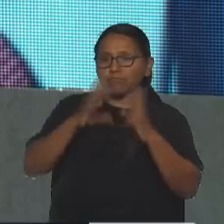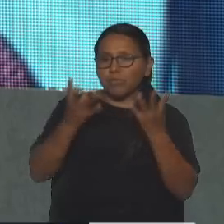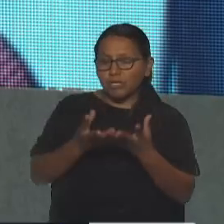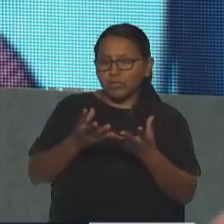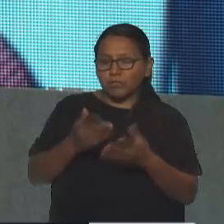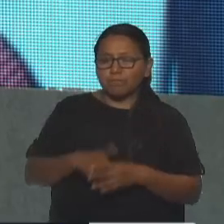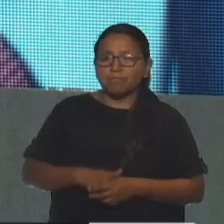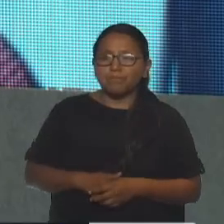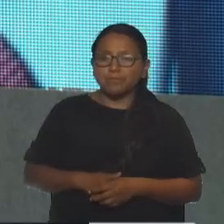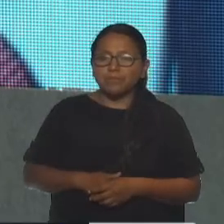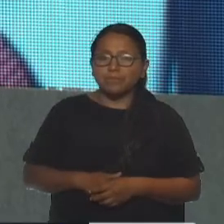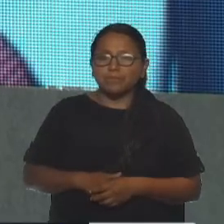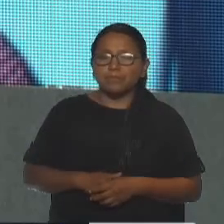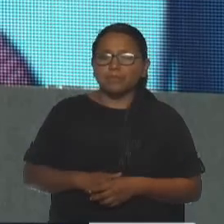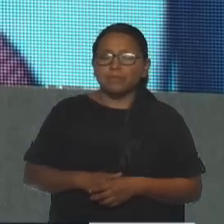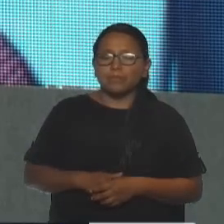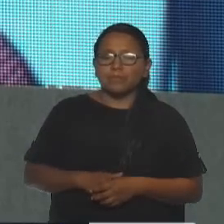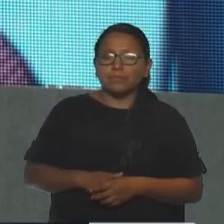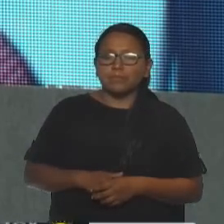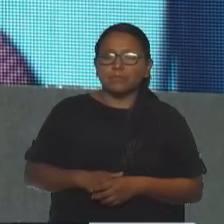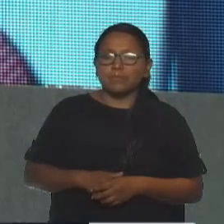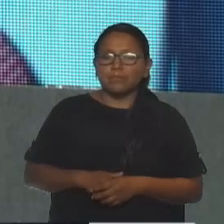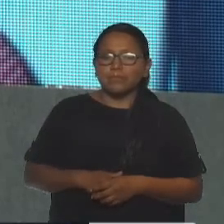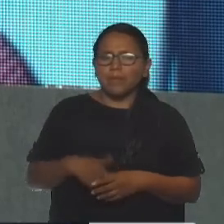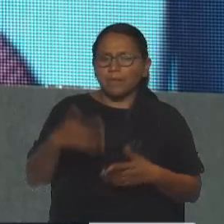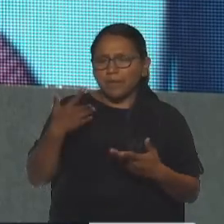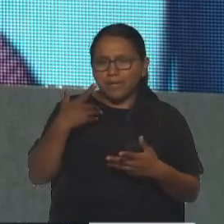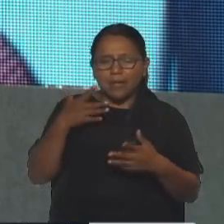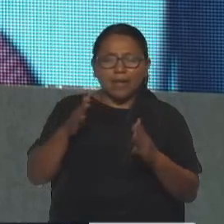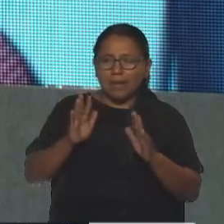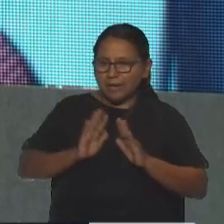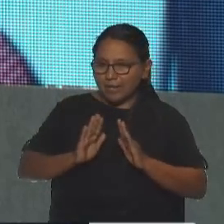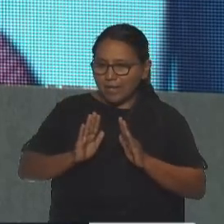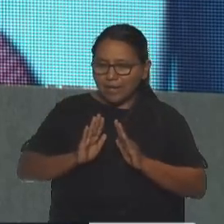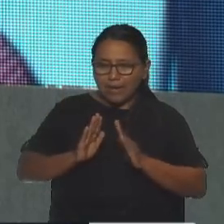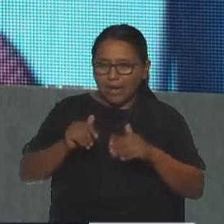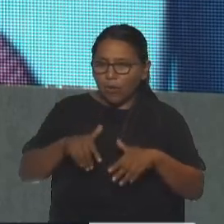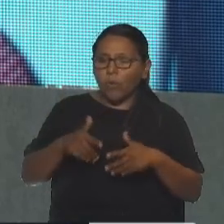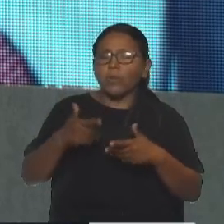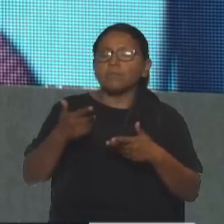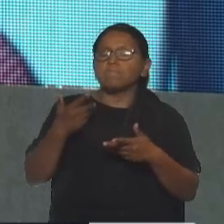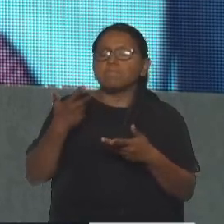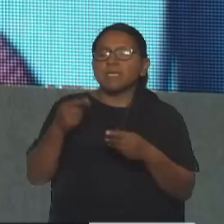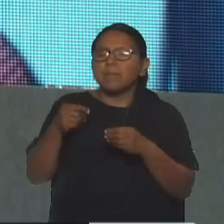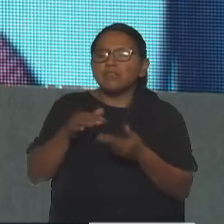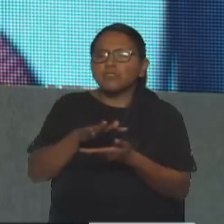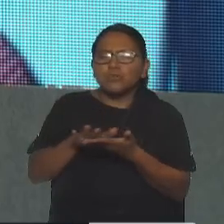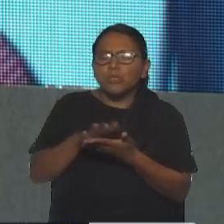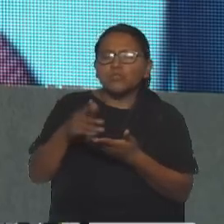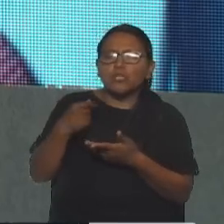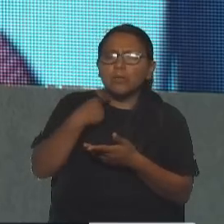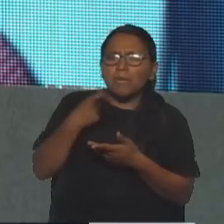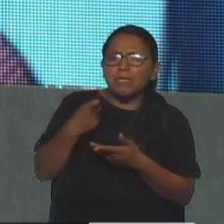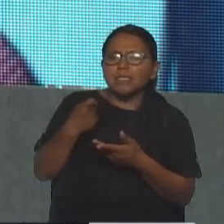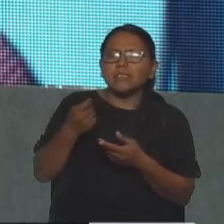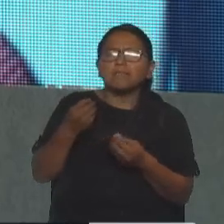Noticias Internacional. A ver, un pantallazo rápido de la situación social hoy en España, con inconvenientes,